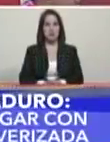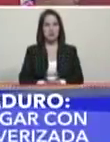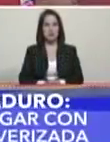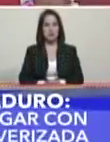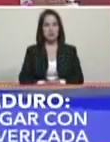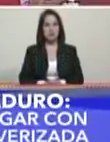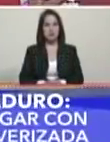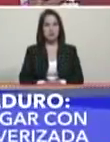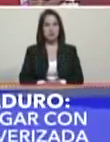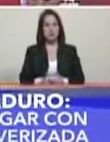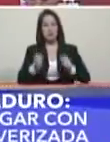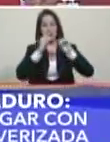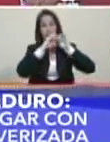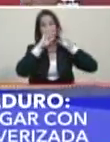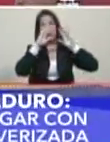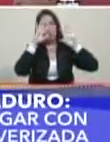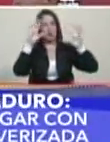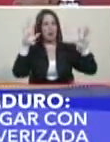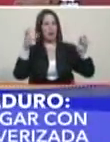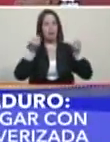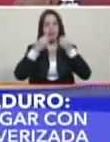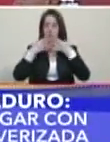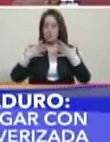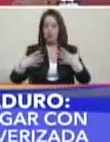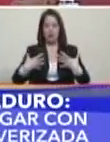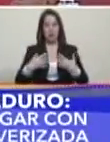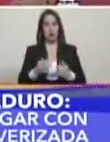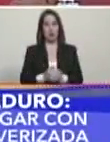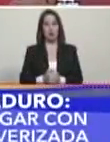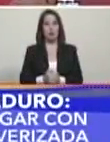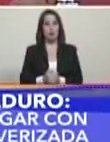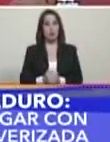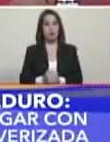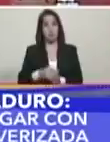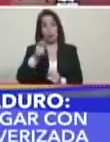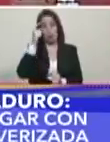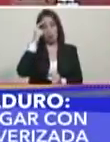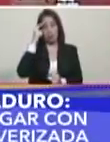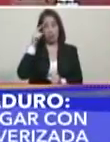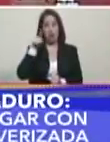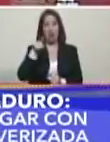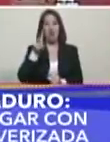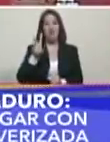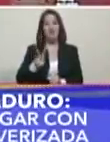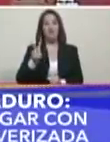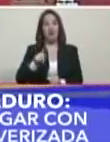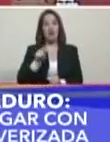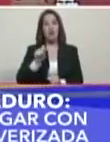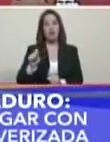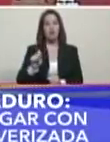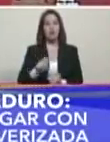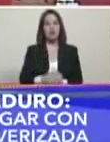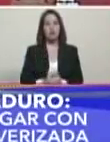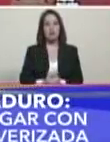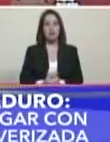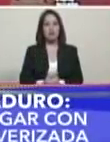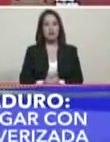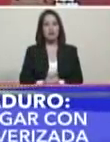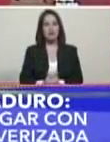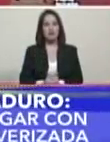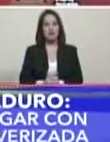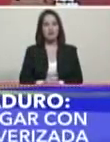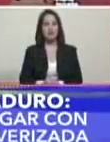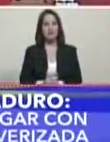Más brillante y hermoso imposible. Este día de los Valles del Tuy. Por eso yo creo que estoy cargado de